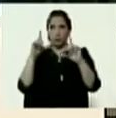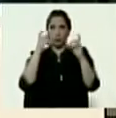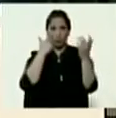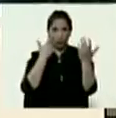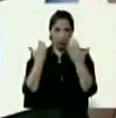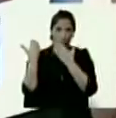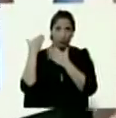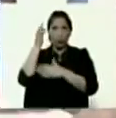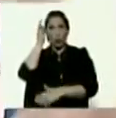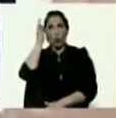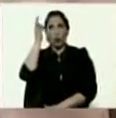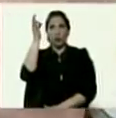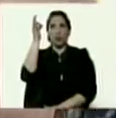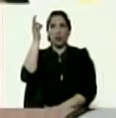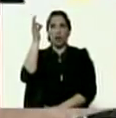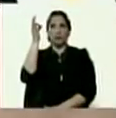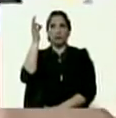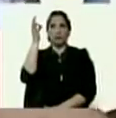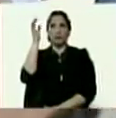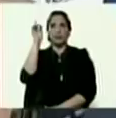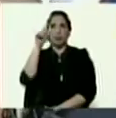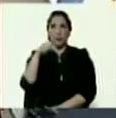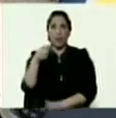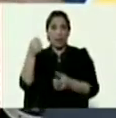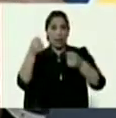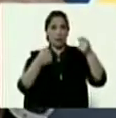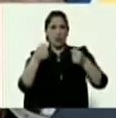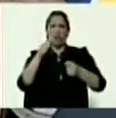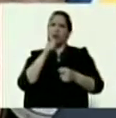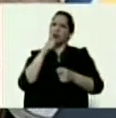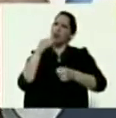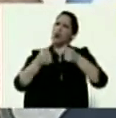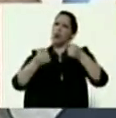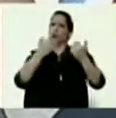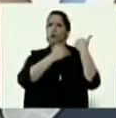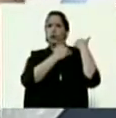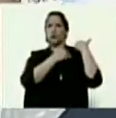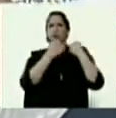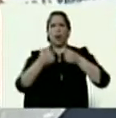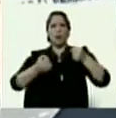con el concejal este del que les hablé. Aquí está en la camioneta. ¿Y quién conduce la camioneta?